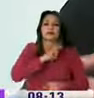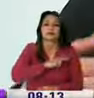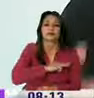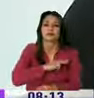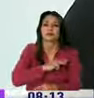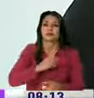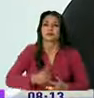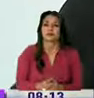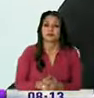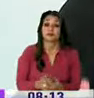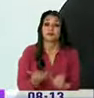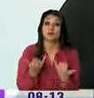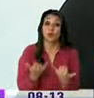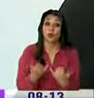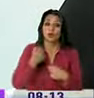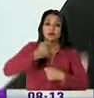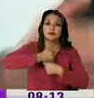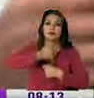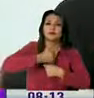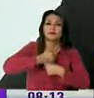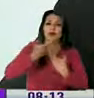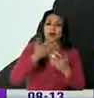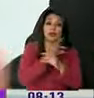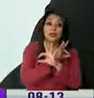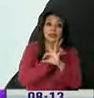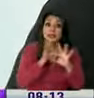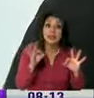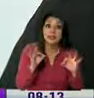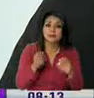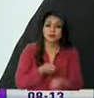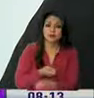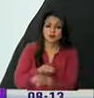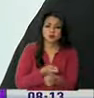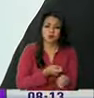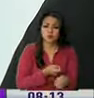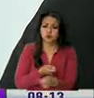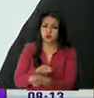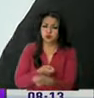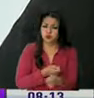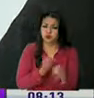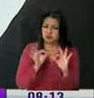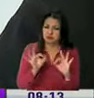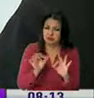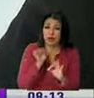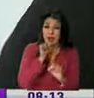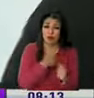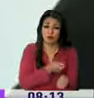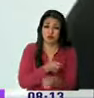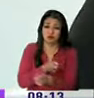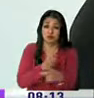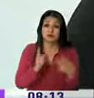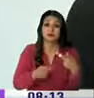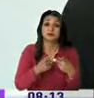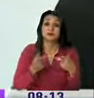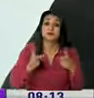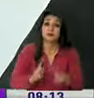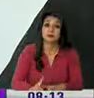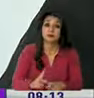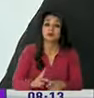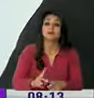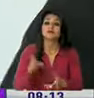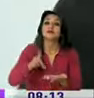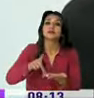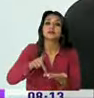Estamos realizando trabajos de limpieza con hidrolavado, estamos realizando trabajos también a través del Instituto Metropolitano de